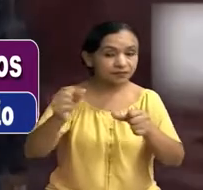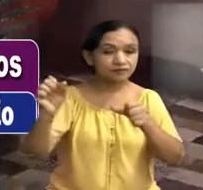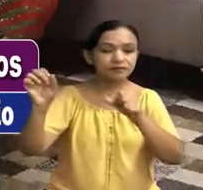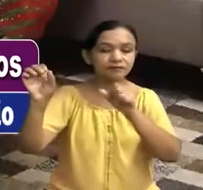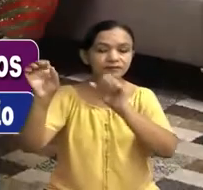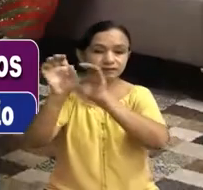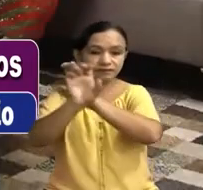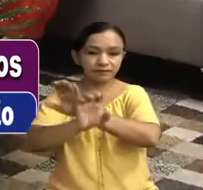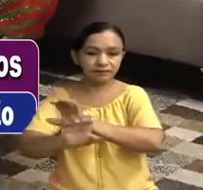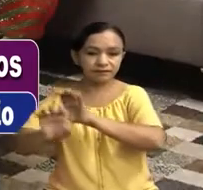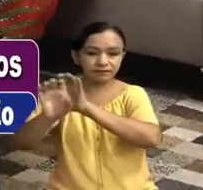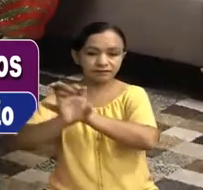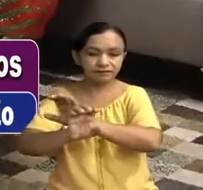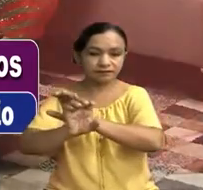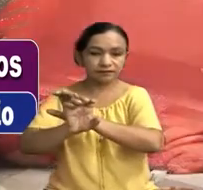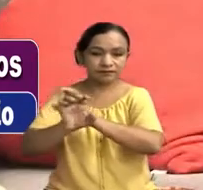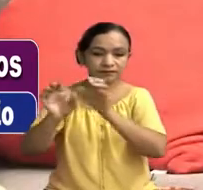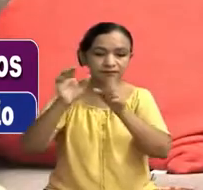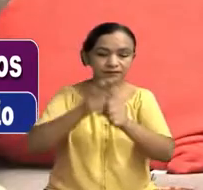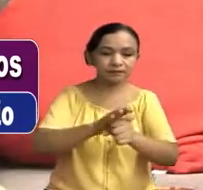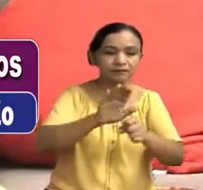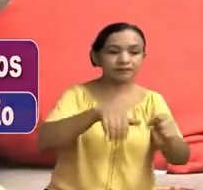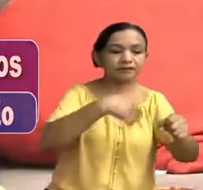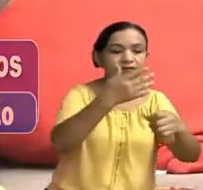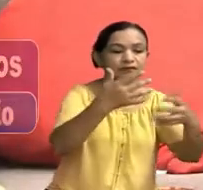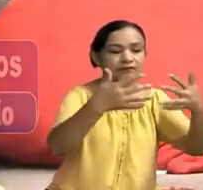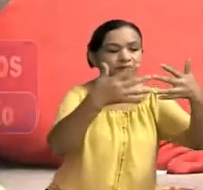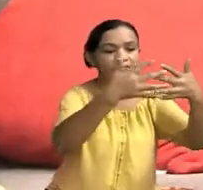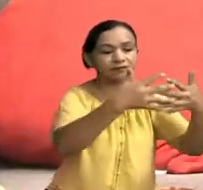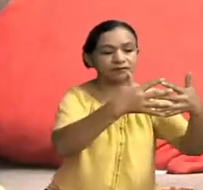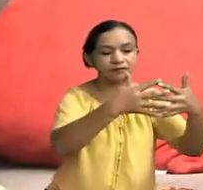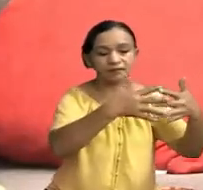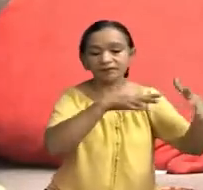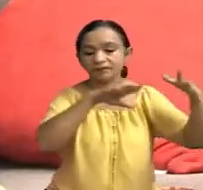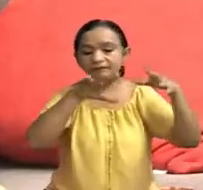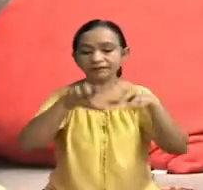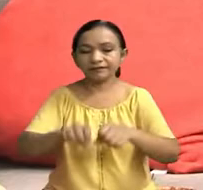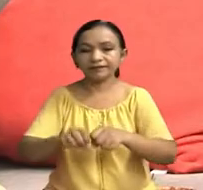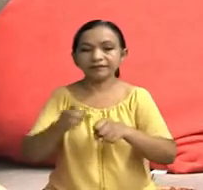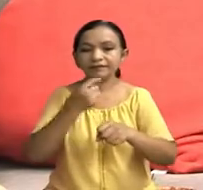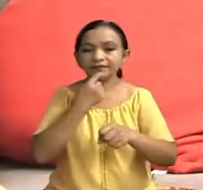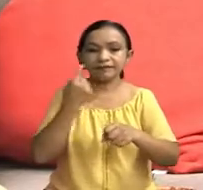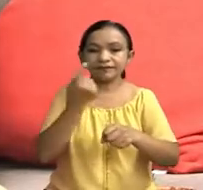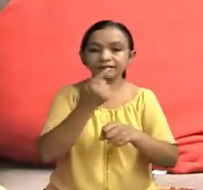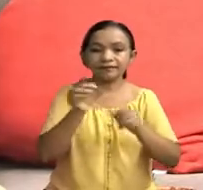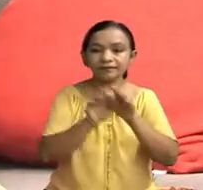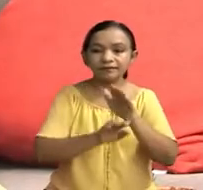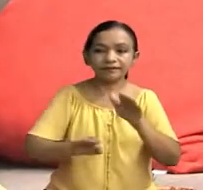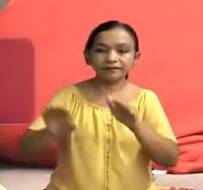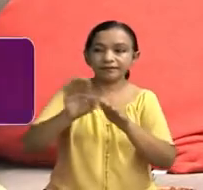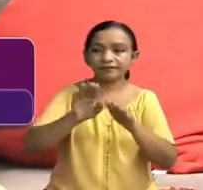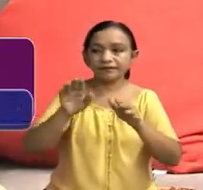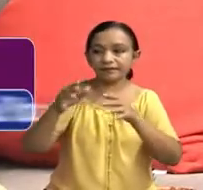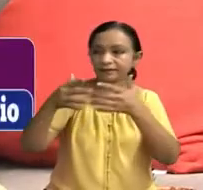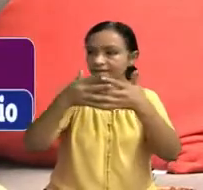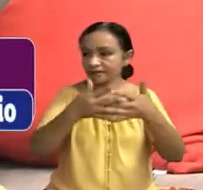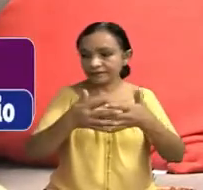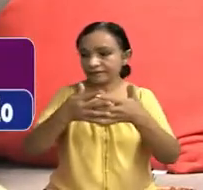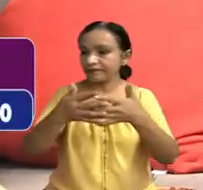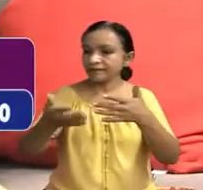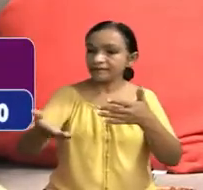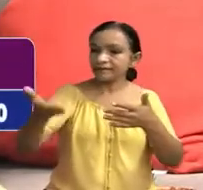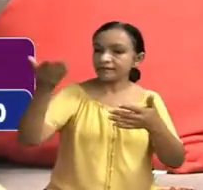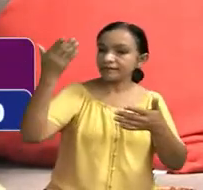europeos. Luego vinieron los norteamericanos. Y entonces la clase históricamente dominante ha estado subordinada a las metrópolis. En aquel